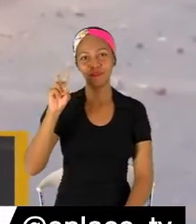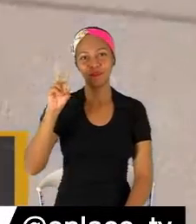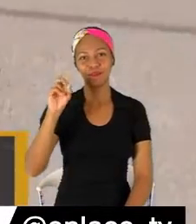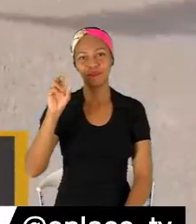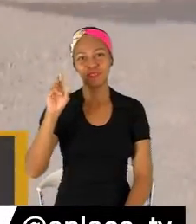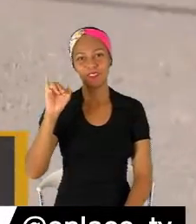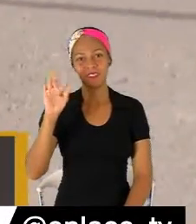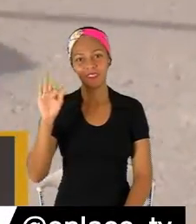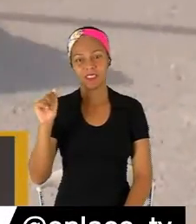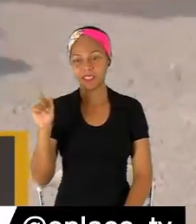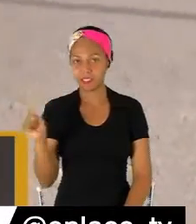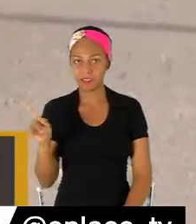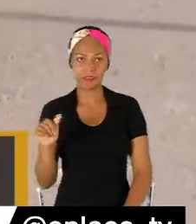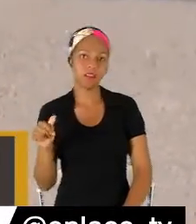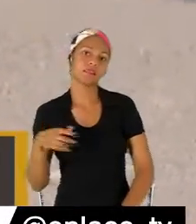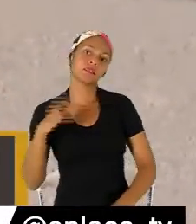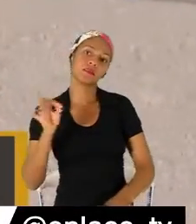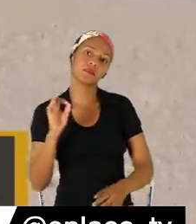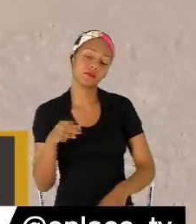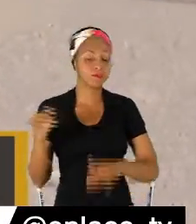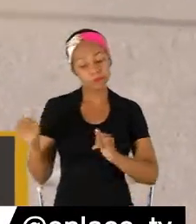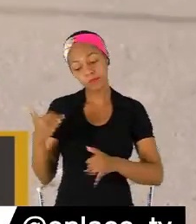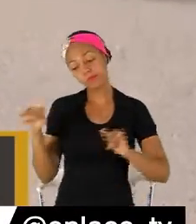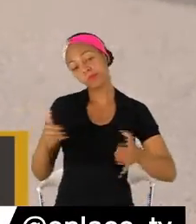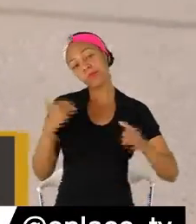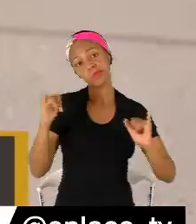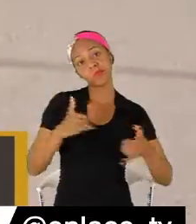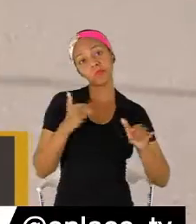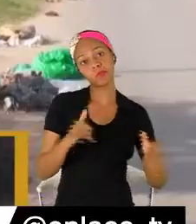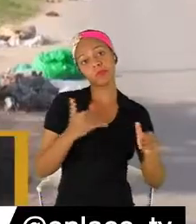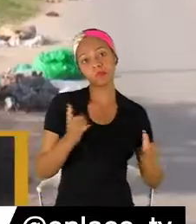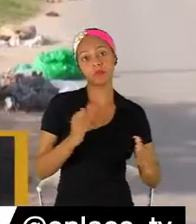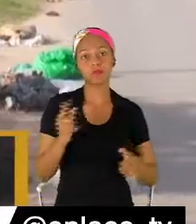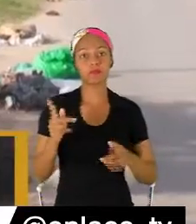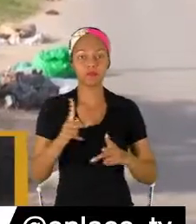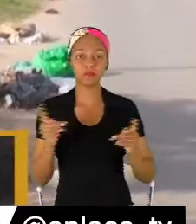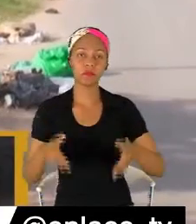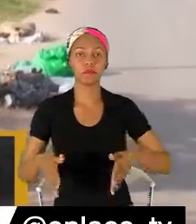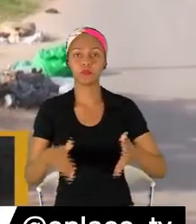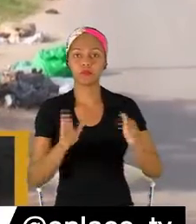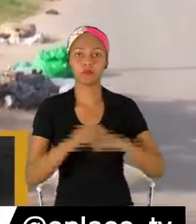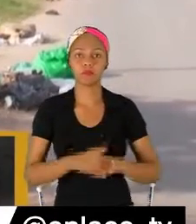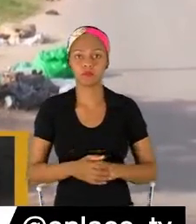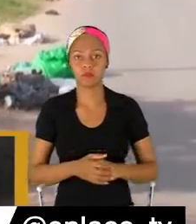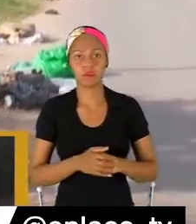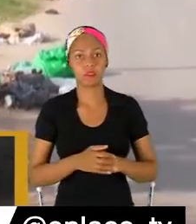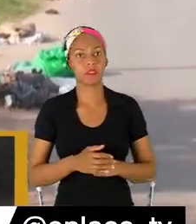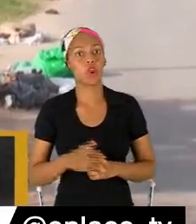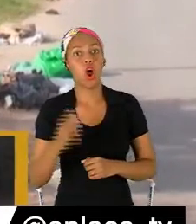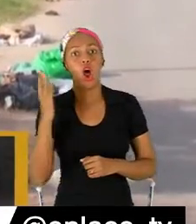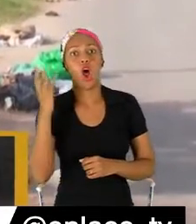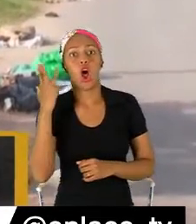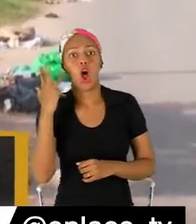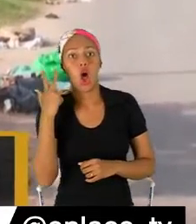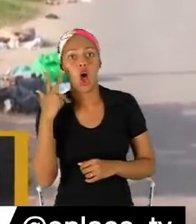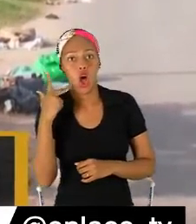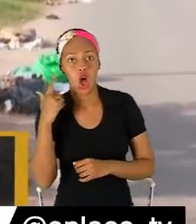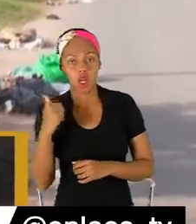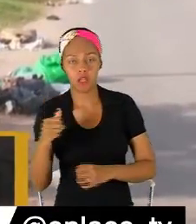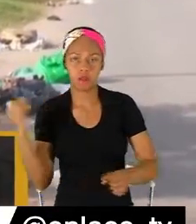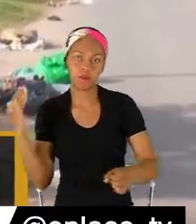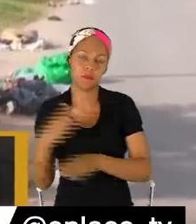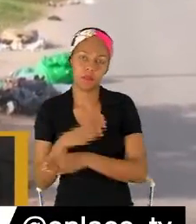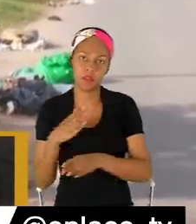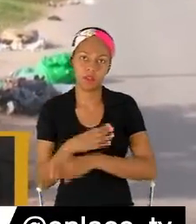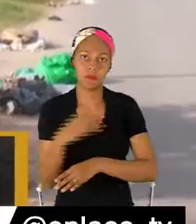que constantemente recoge la basura que dejan desconocidos en esta vía. Aquí hemos tenido un problema todos los días. La gente no toma